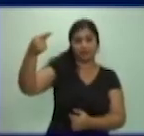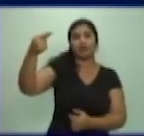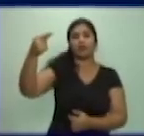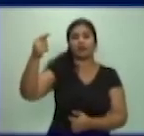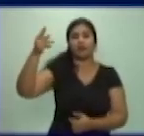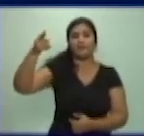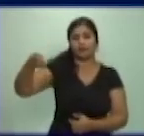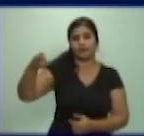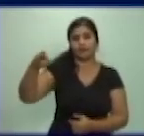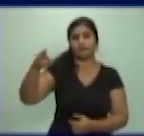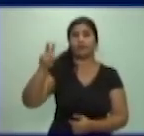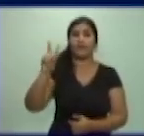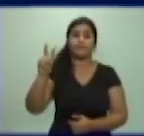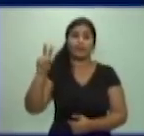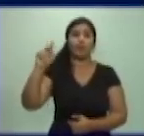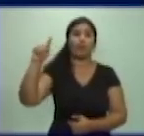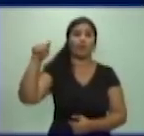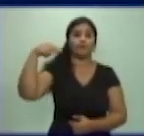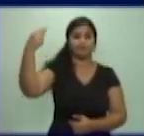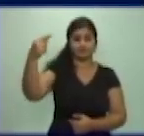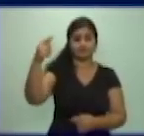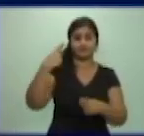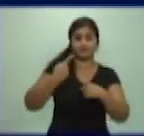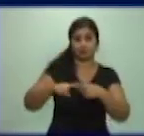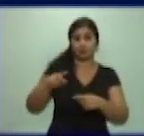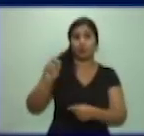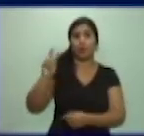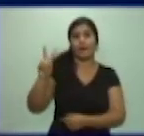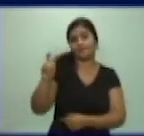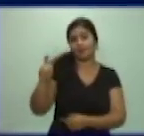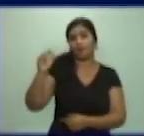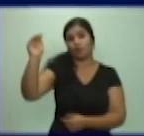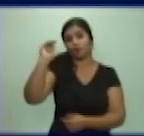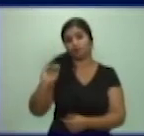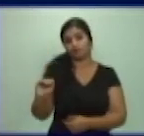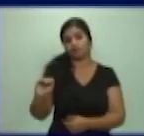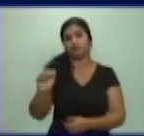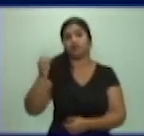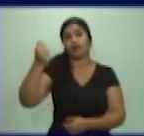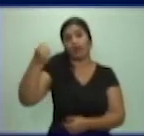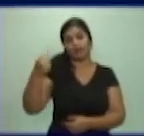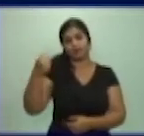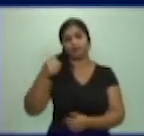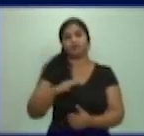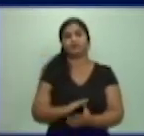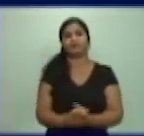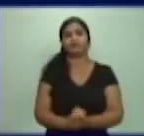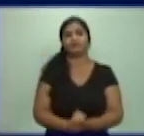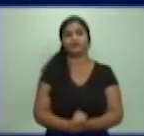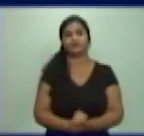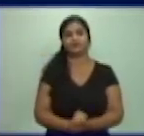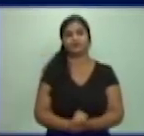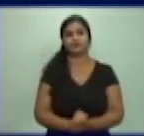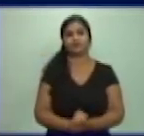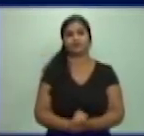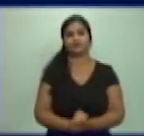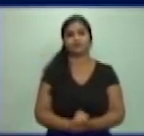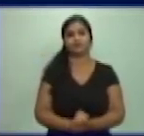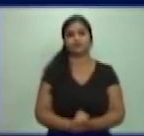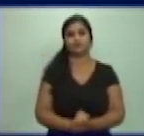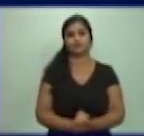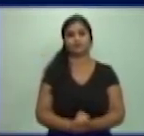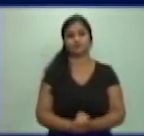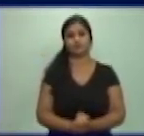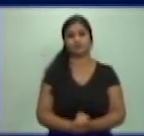verbos predicativos y no verbos copulativos, como en este caso sí es un verbo copulativo porque, bueno, enlaza al sujeto con su cualidad